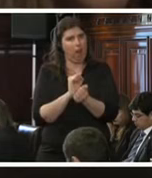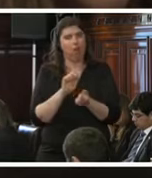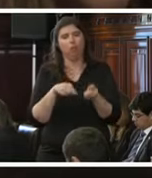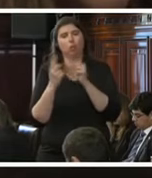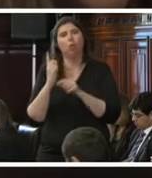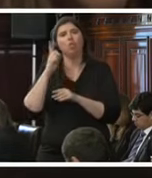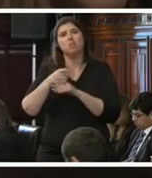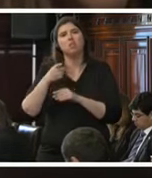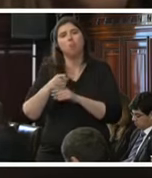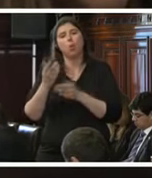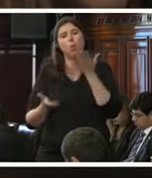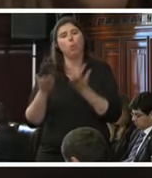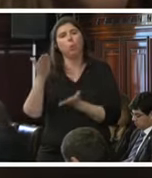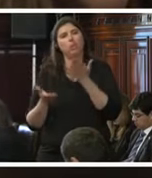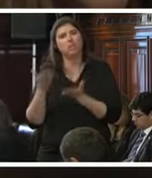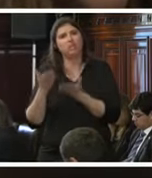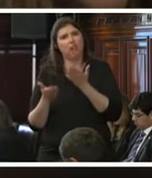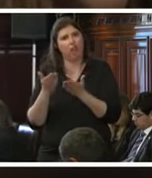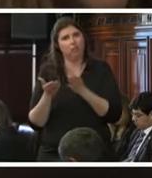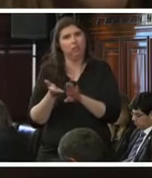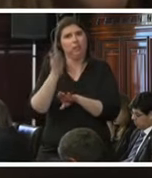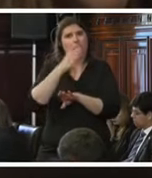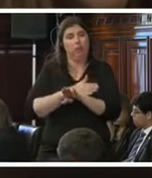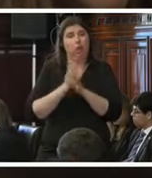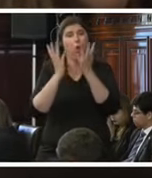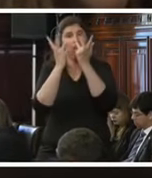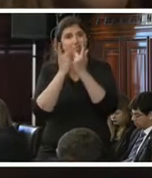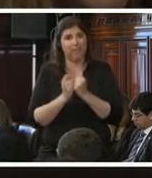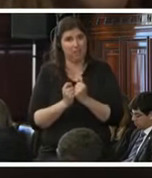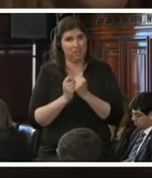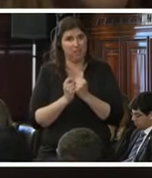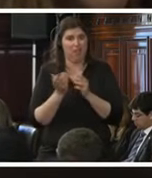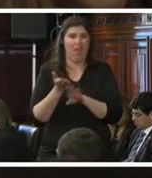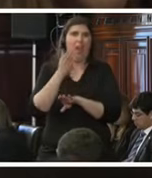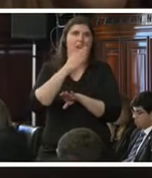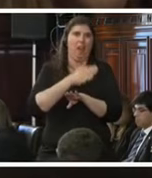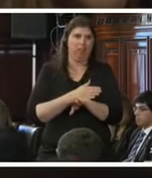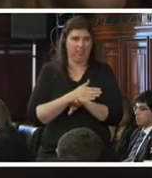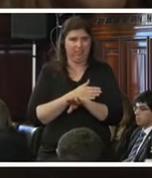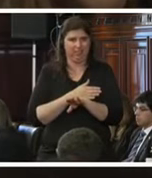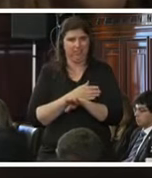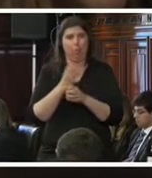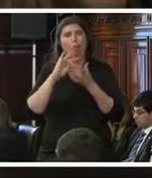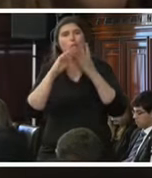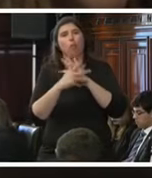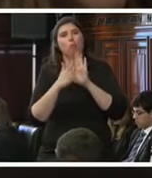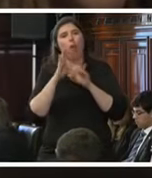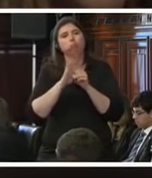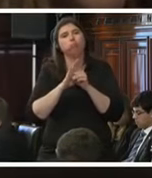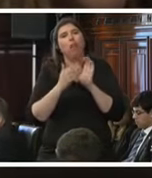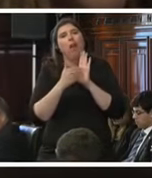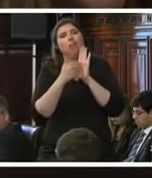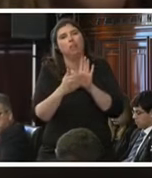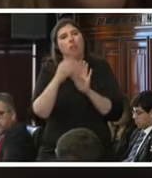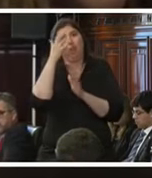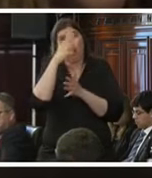judicial, tiene que organizarse preconstituidamente en las repúblicas como condición de garantía que se debe al pueblo de